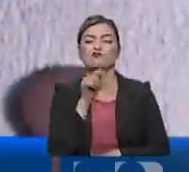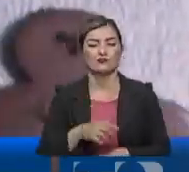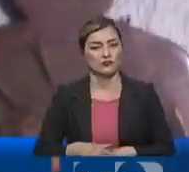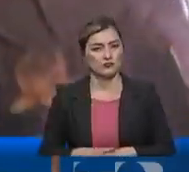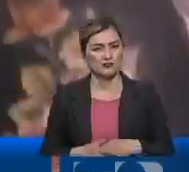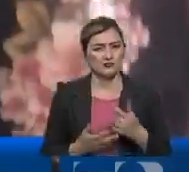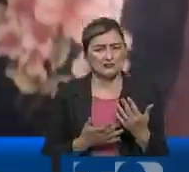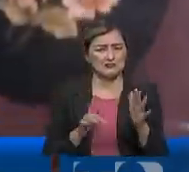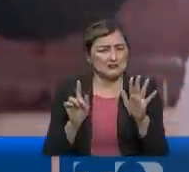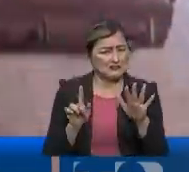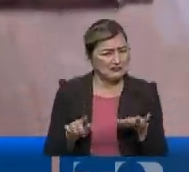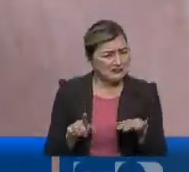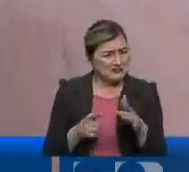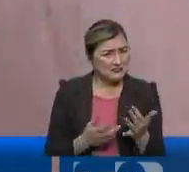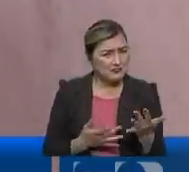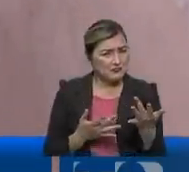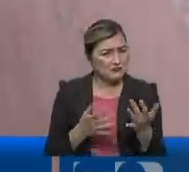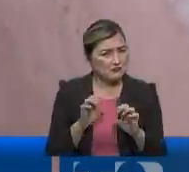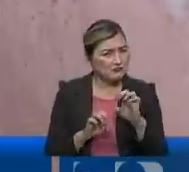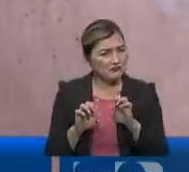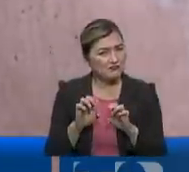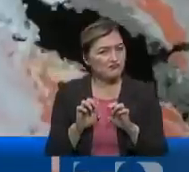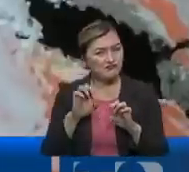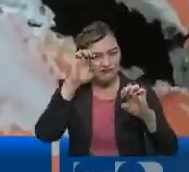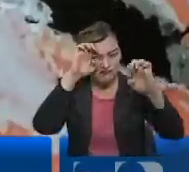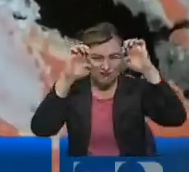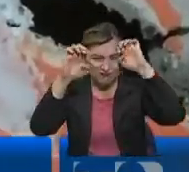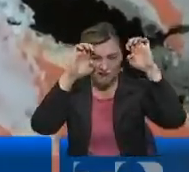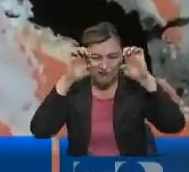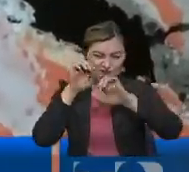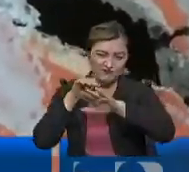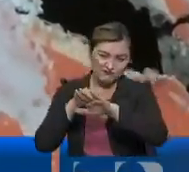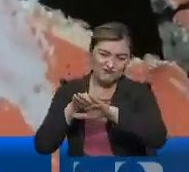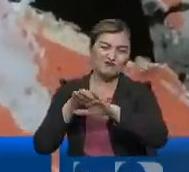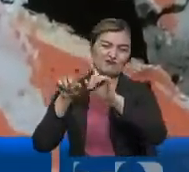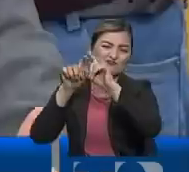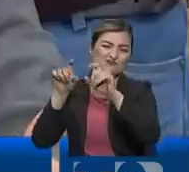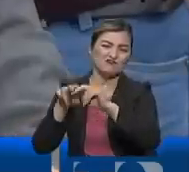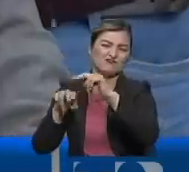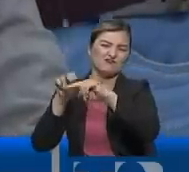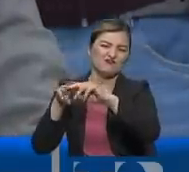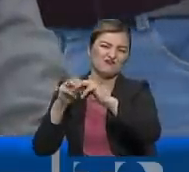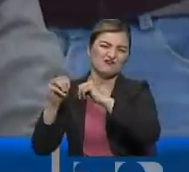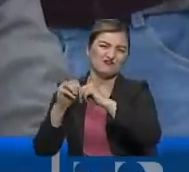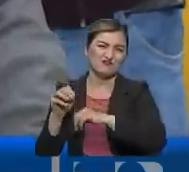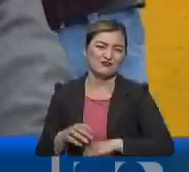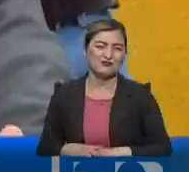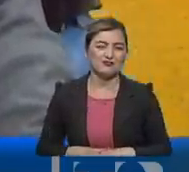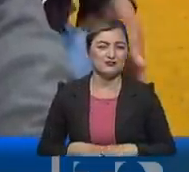el esperar 6 meses más para efectuar otro solo es una estrategia a favor de la constructora. Es sino